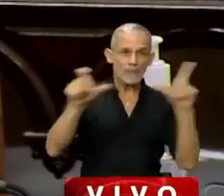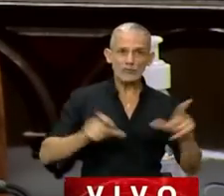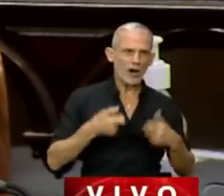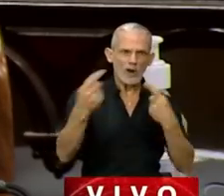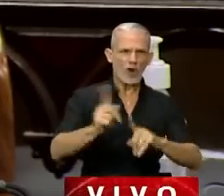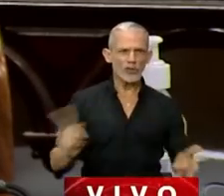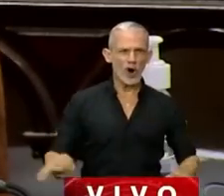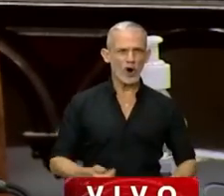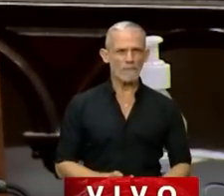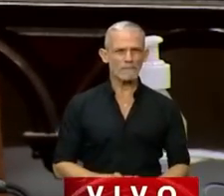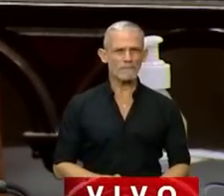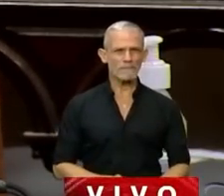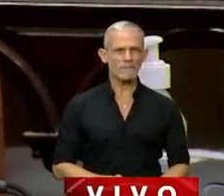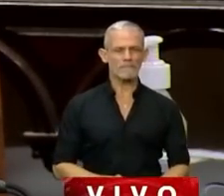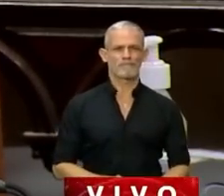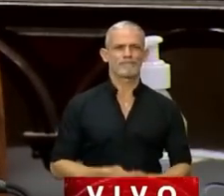trabajadores.